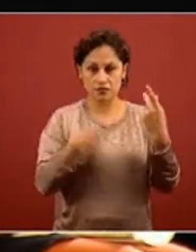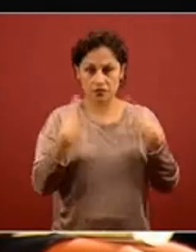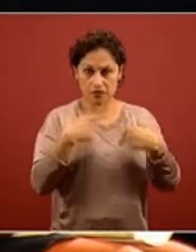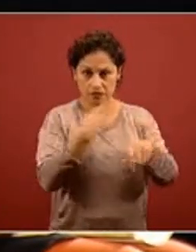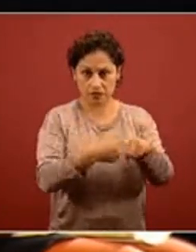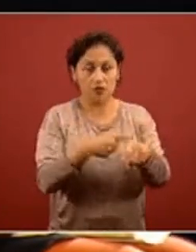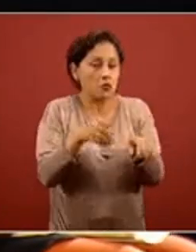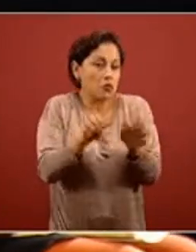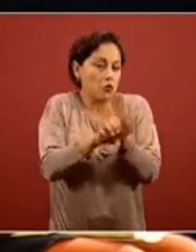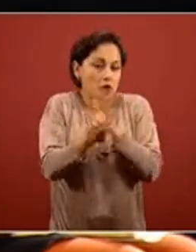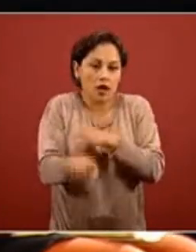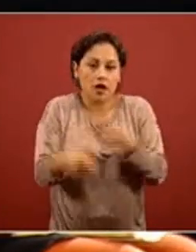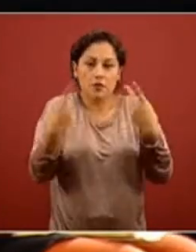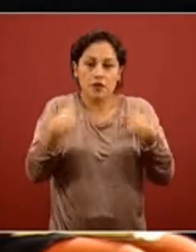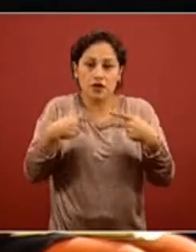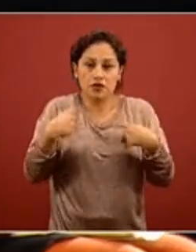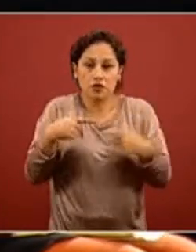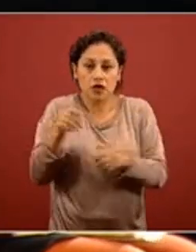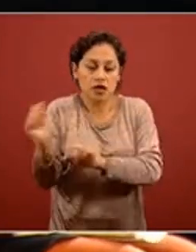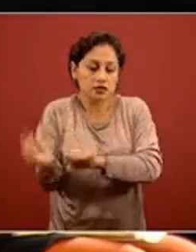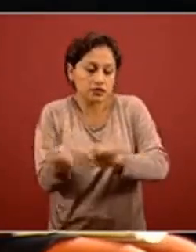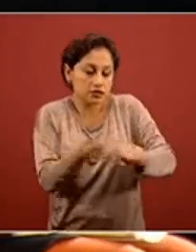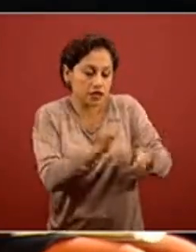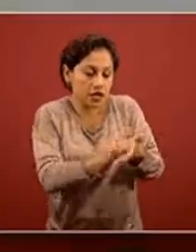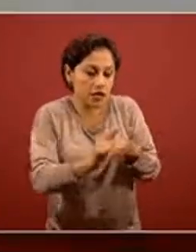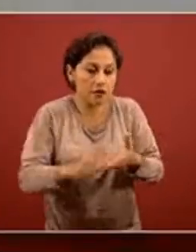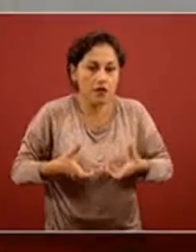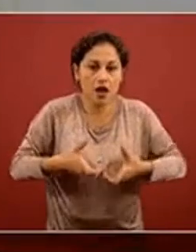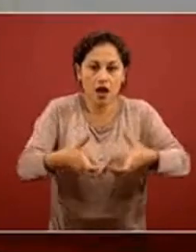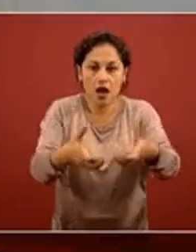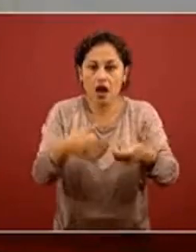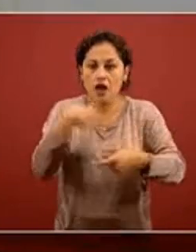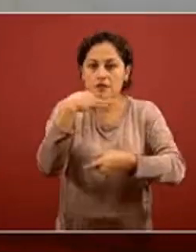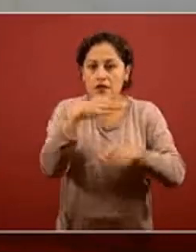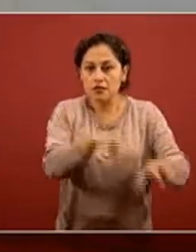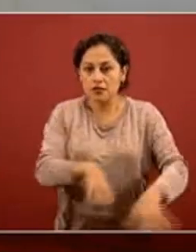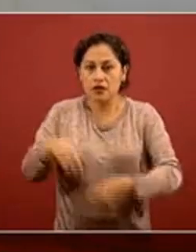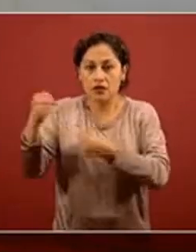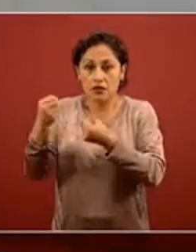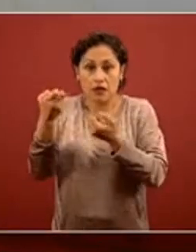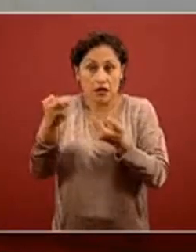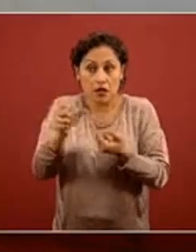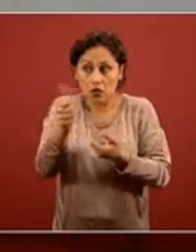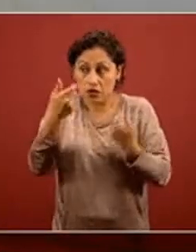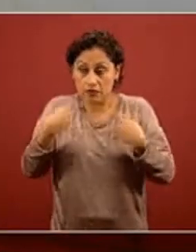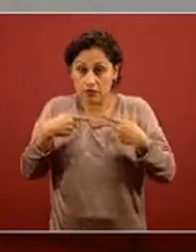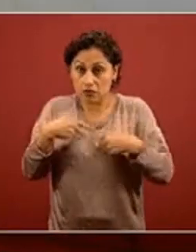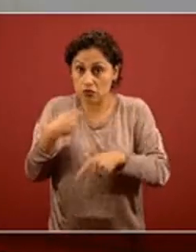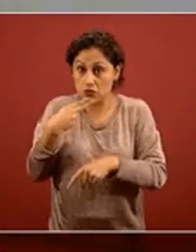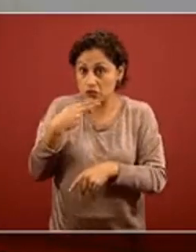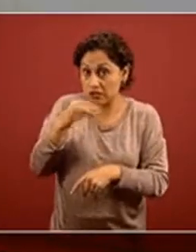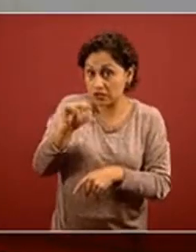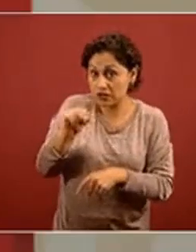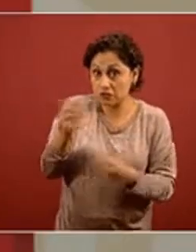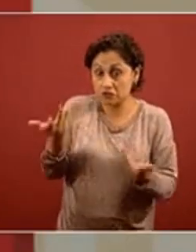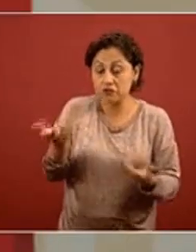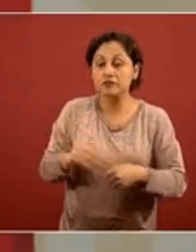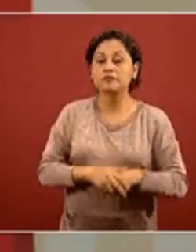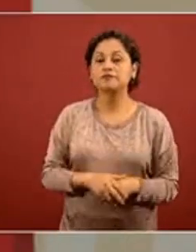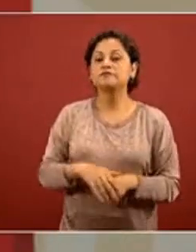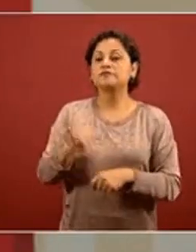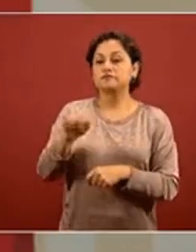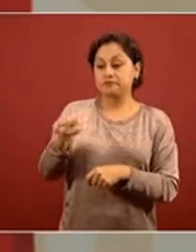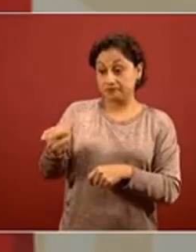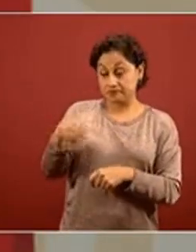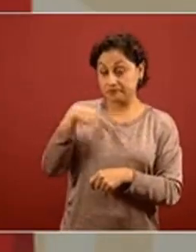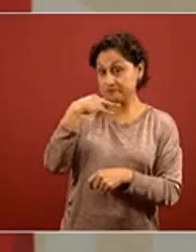la basura? Esa sería mi pregunta. Muchas gracias. Aprecio esa preocupación. En términos